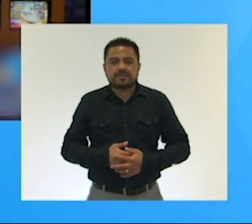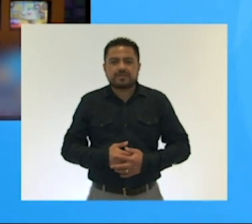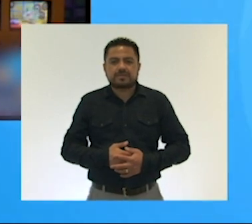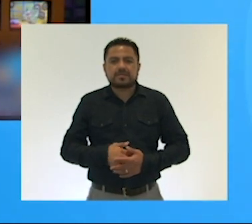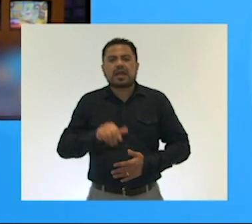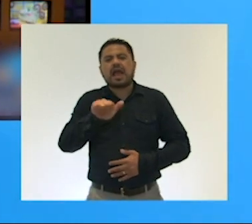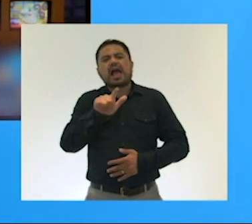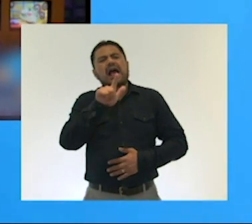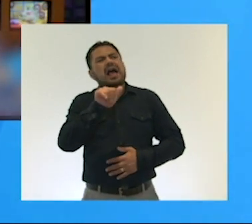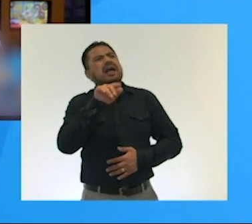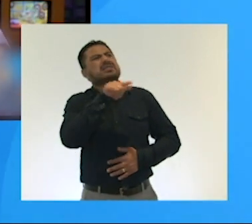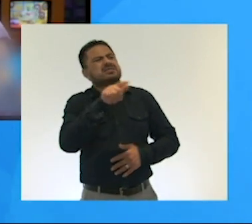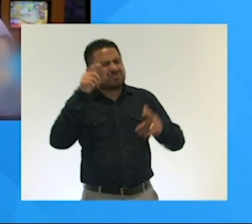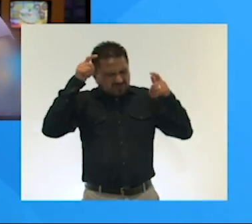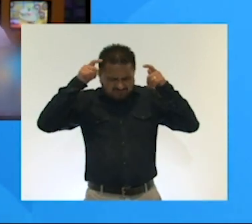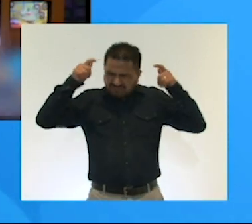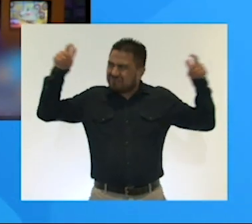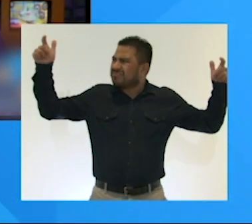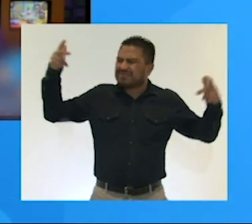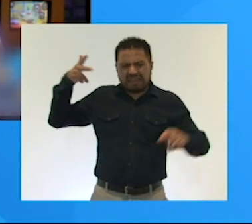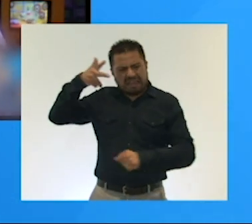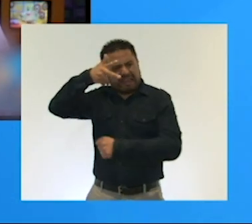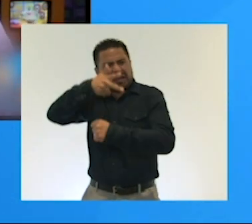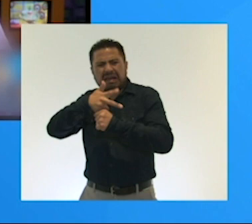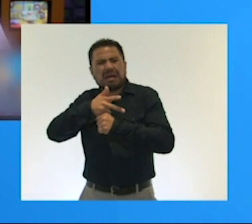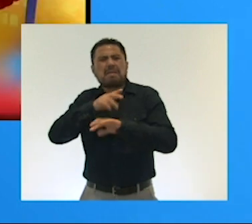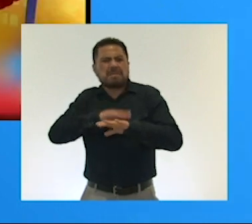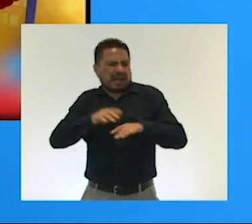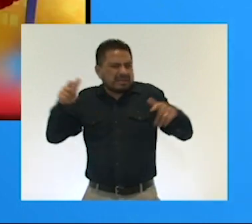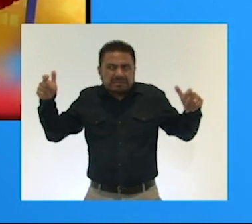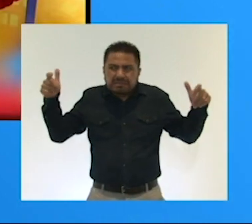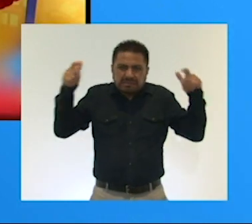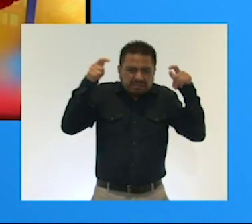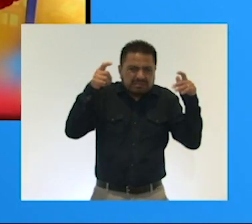Alan, tu sombrerote no cabe en la toma. ¿No tienes uno más discreto?